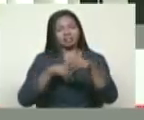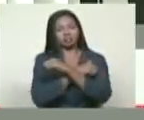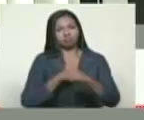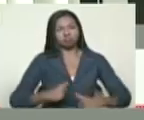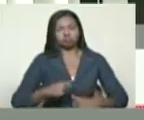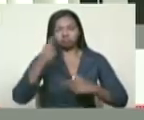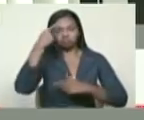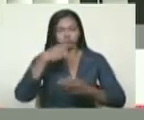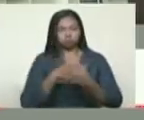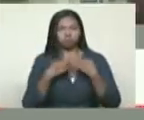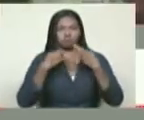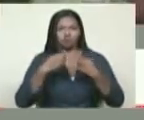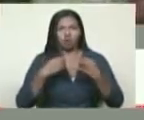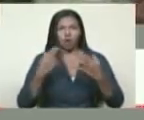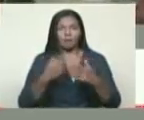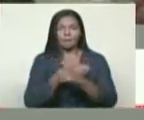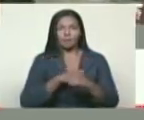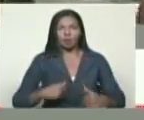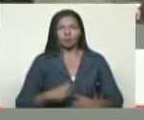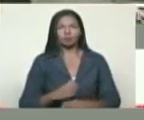casco y su uniforme militar.